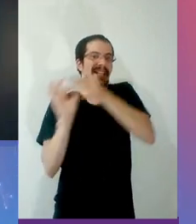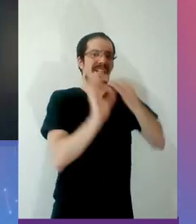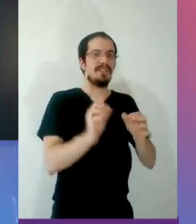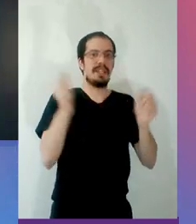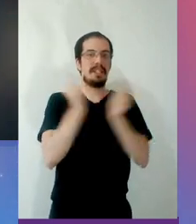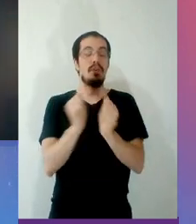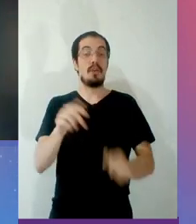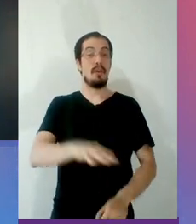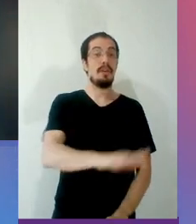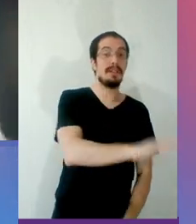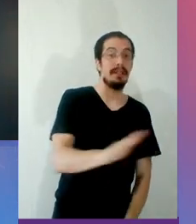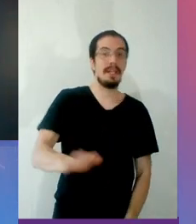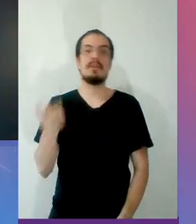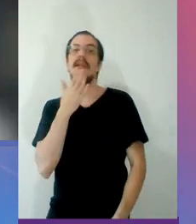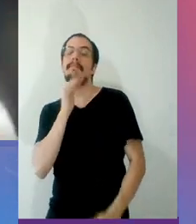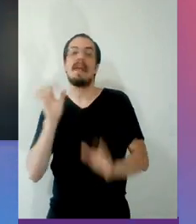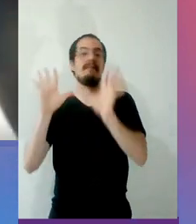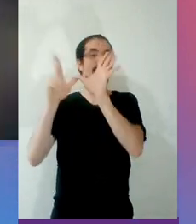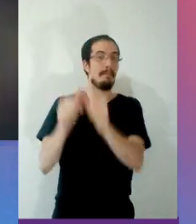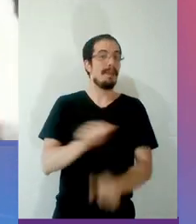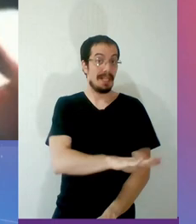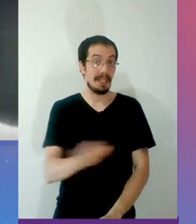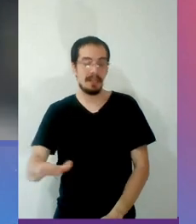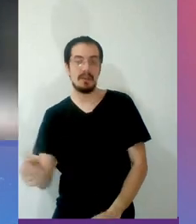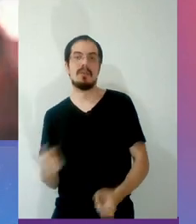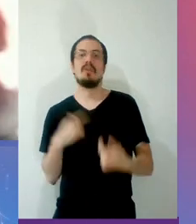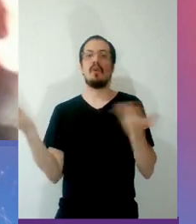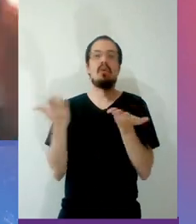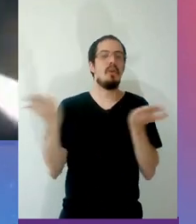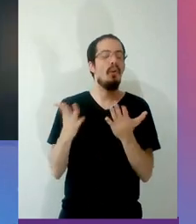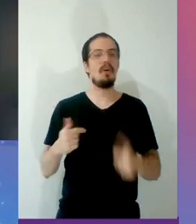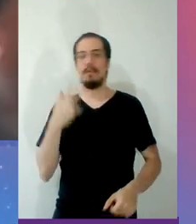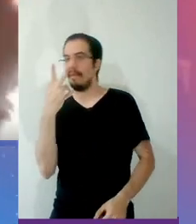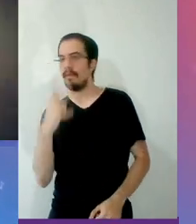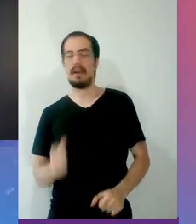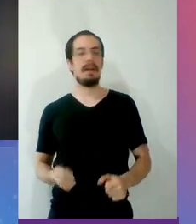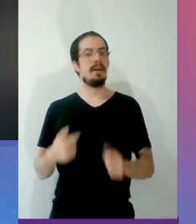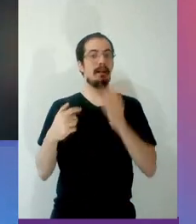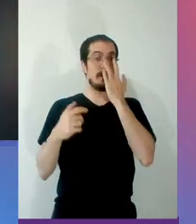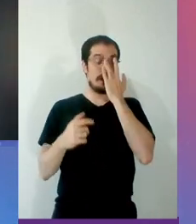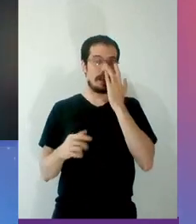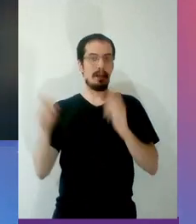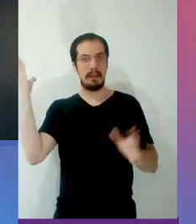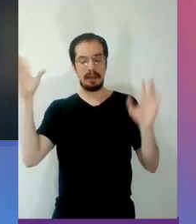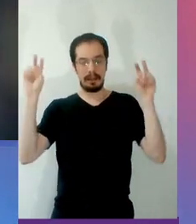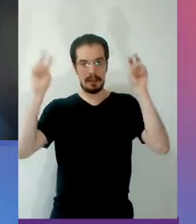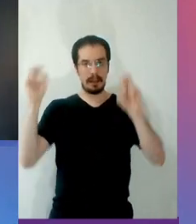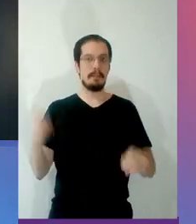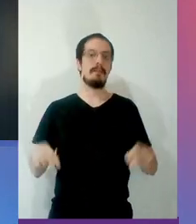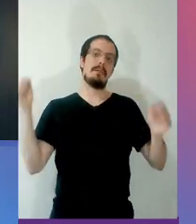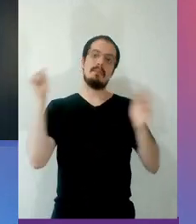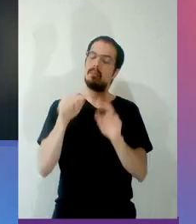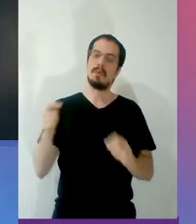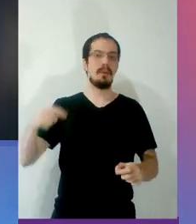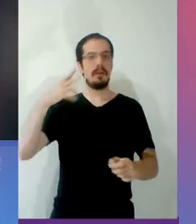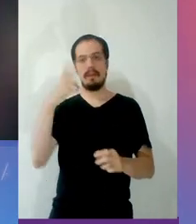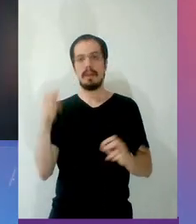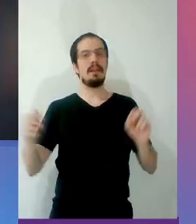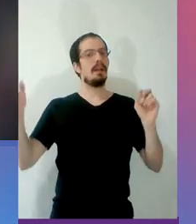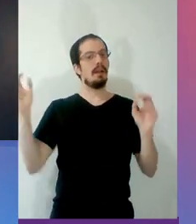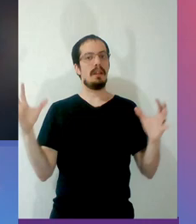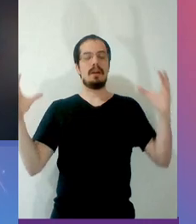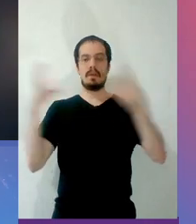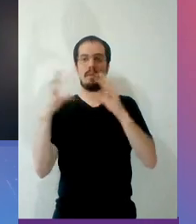la mejor manera. Y eso significa, por un lado, desde el punto de vista de la academia, en el fondo trabajar en la formación de